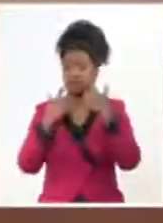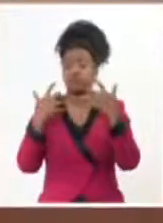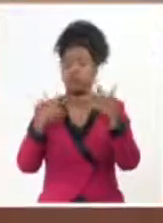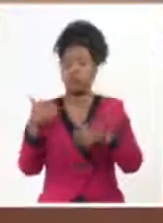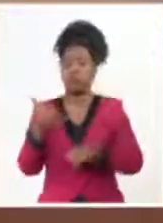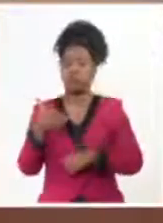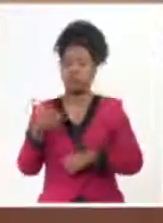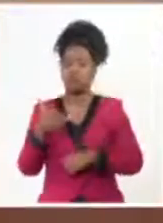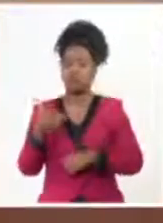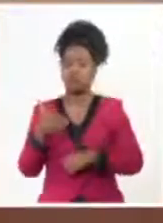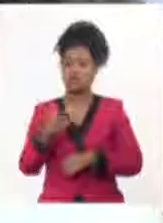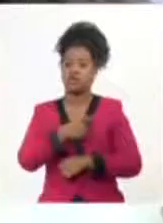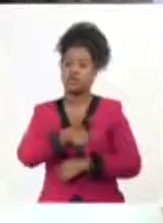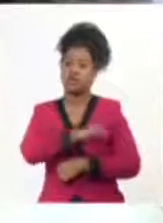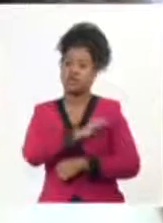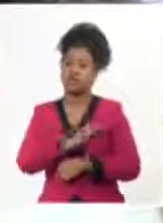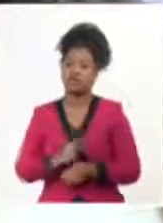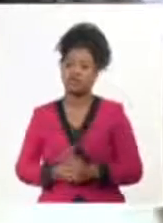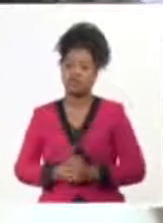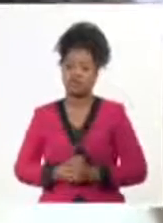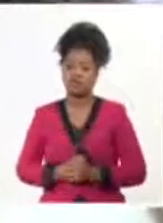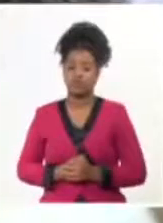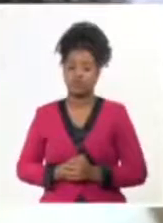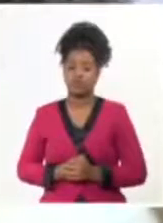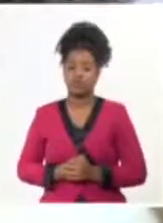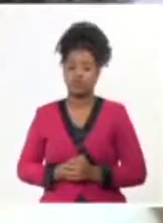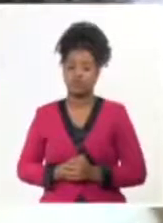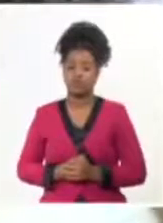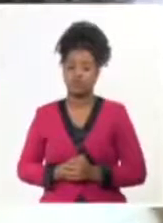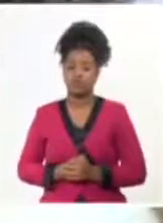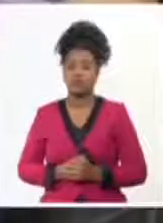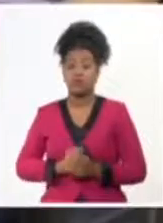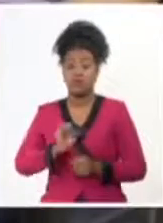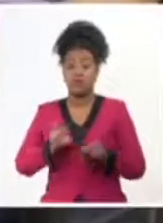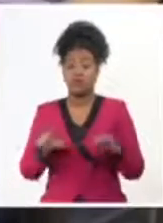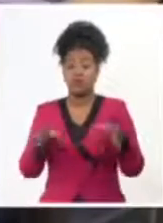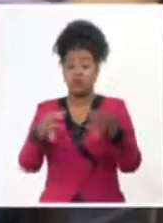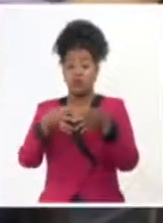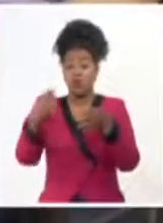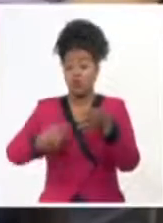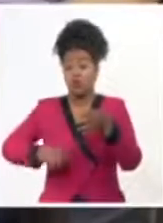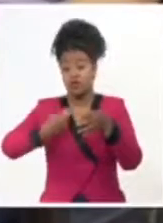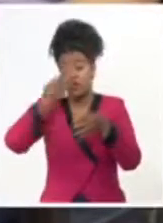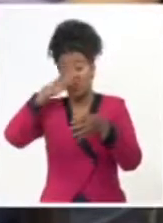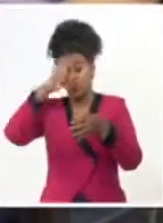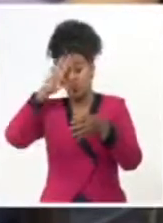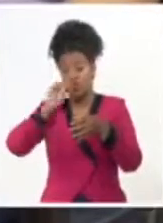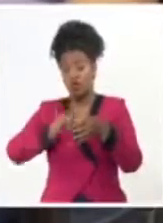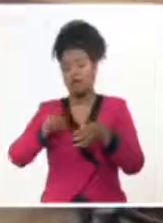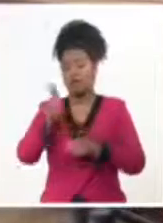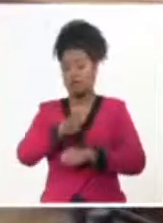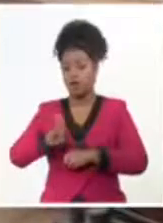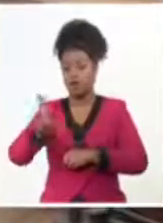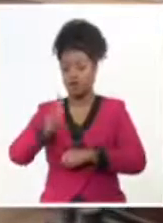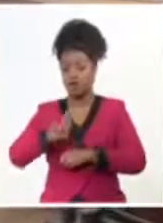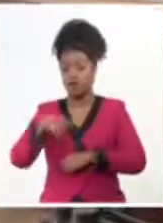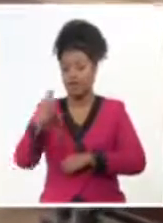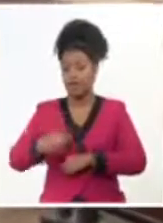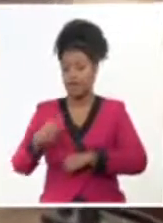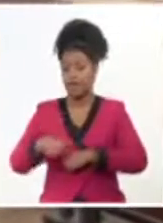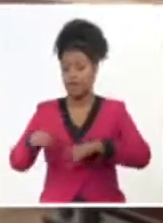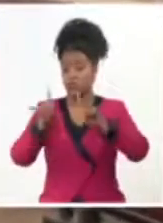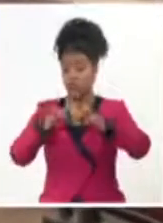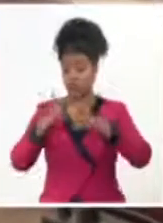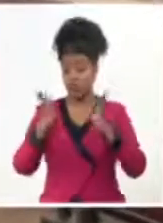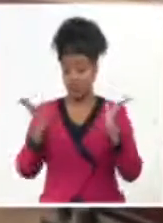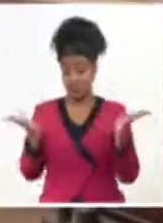participación ciudadana en ese proceso. Convocado por la Unión de Juristas de Cuba, la Facultad de Derecho de la UH, la Asociación Cubana